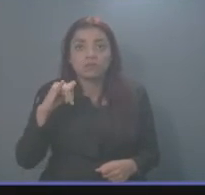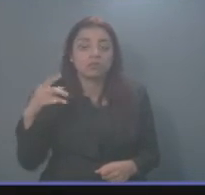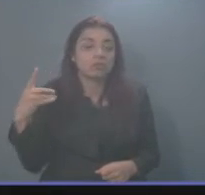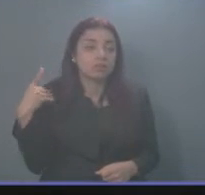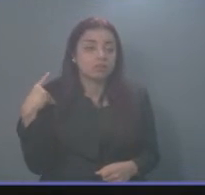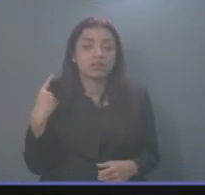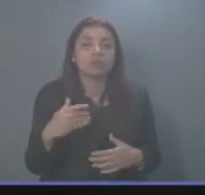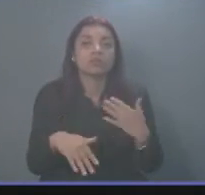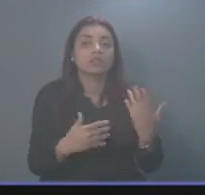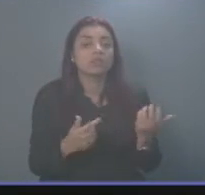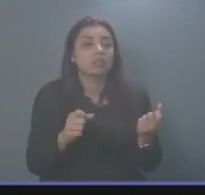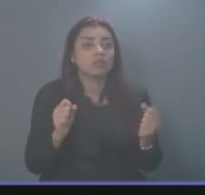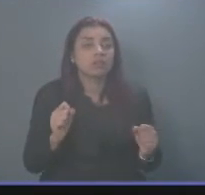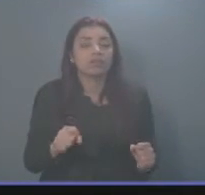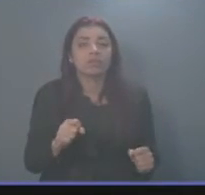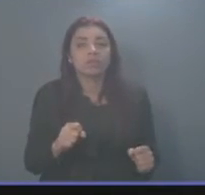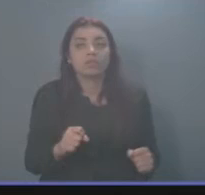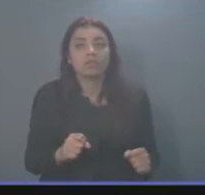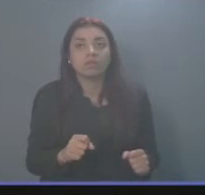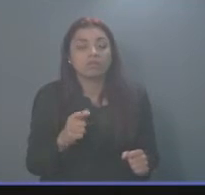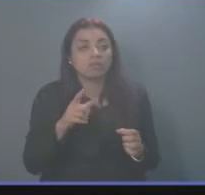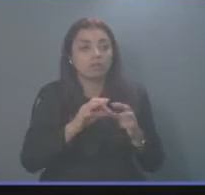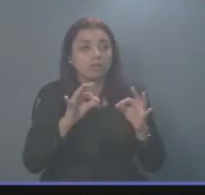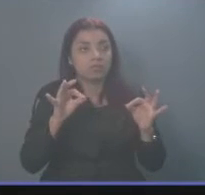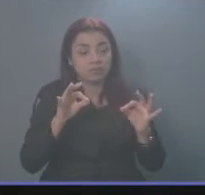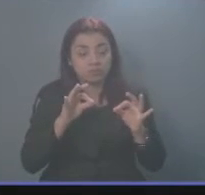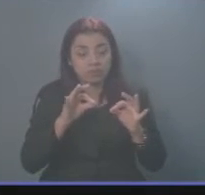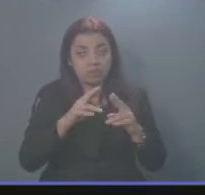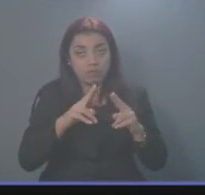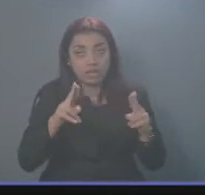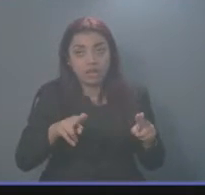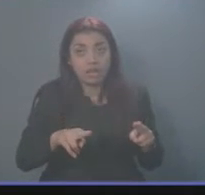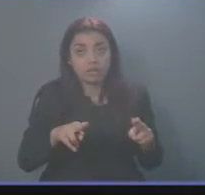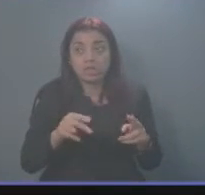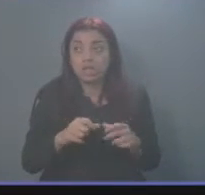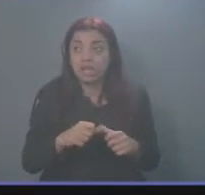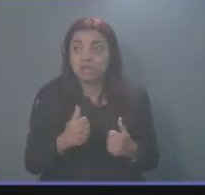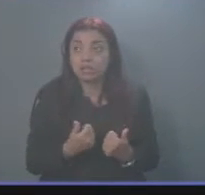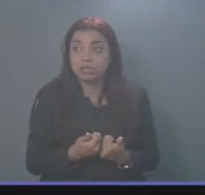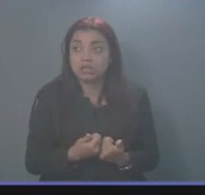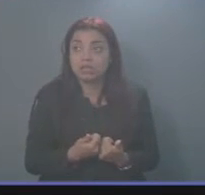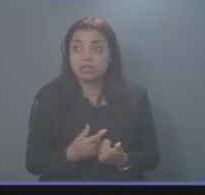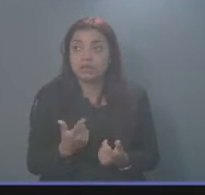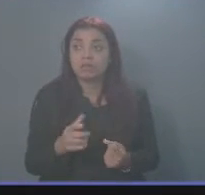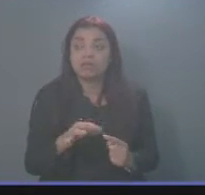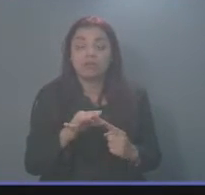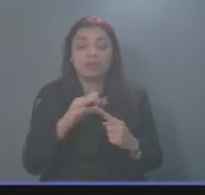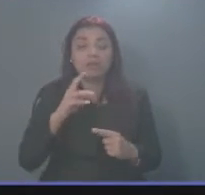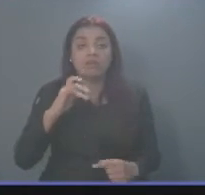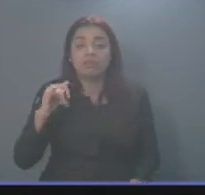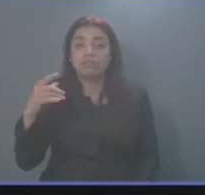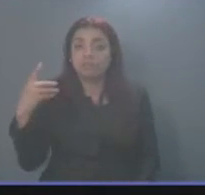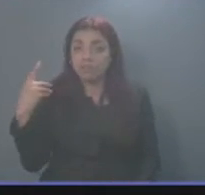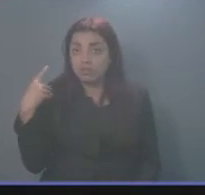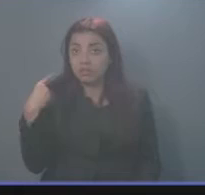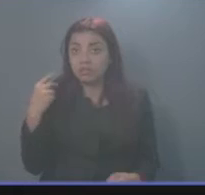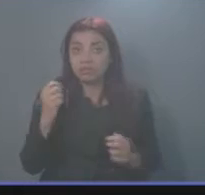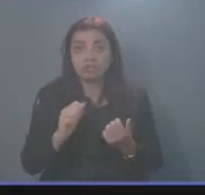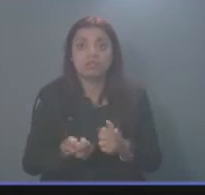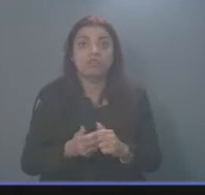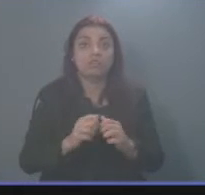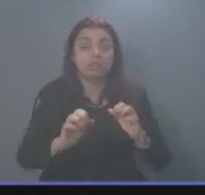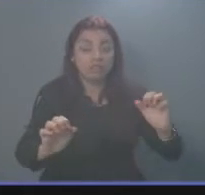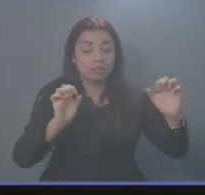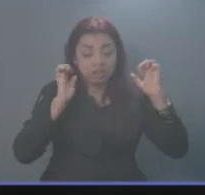directiva de las diferentes federaciones y asociaciones, como para la elección de los miembros del comité directivo del INDES en las